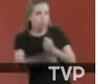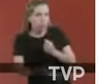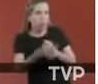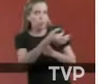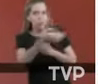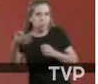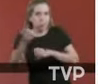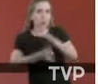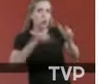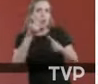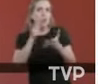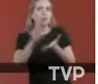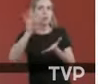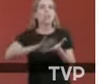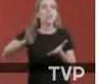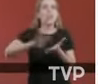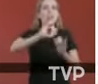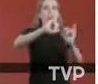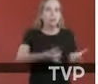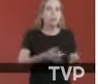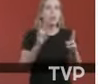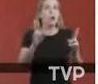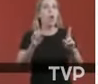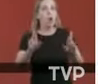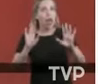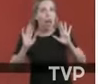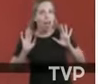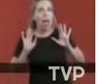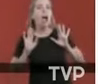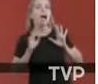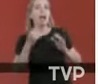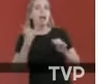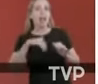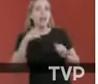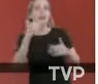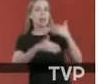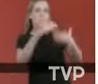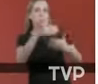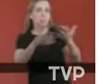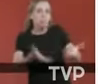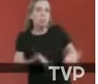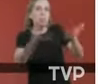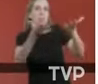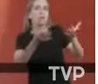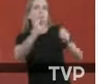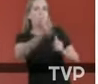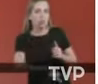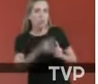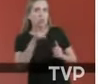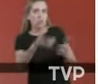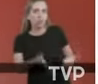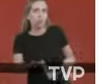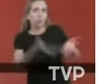que se hace con respecto a la deuda y creo y deseo el crecimiento de la Argentina, que el crecimiento de la Argentina, que